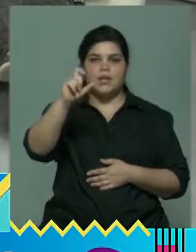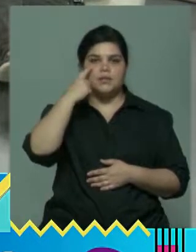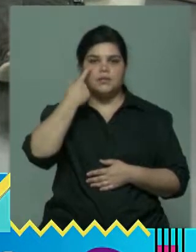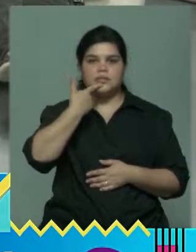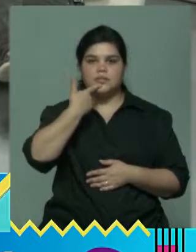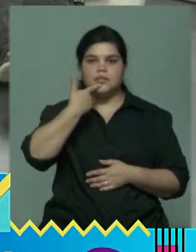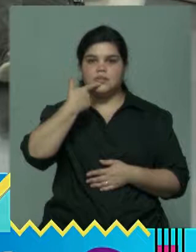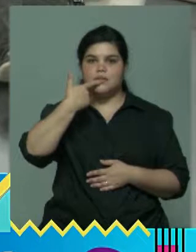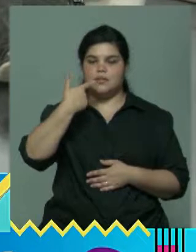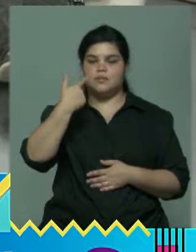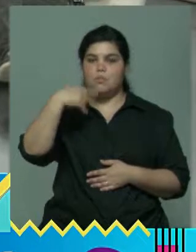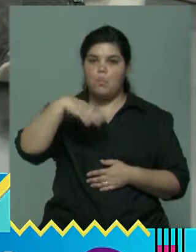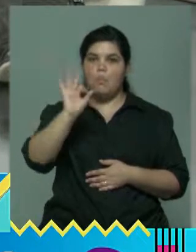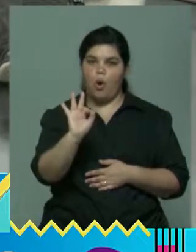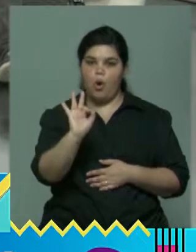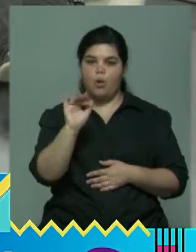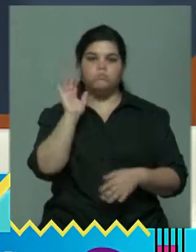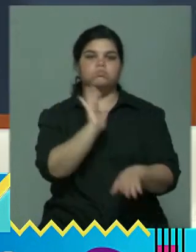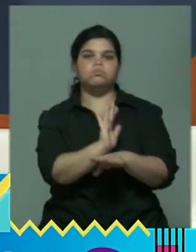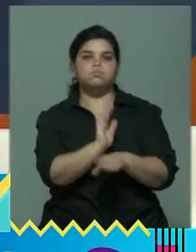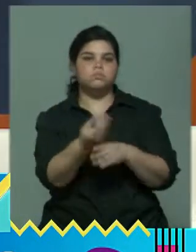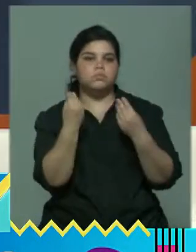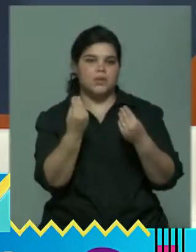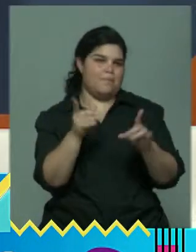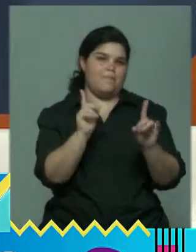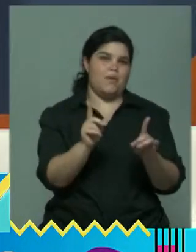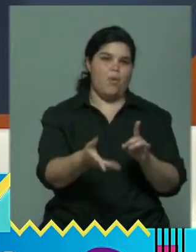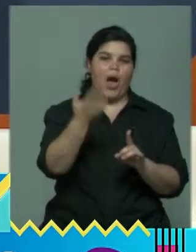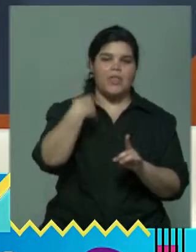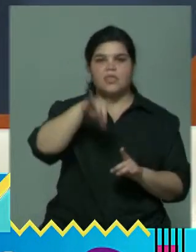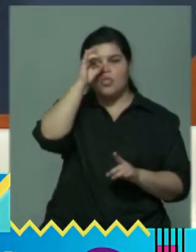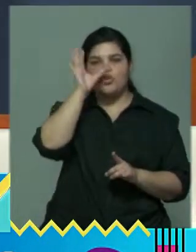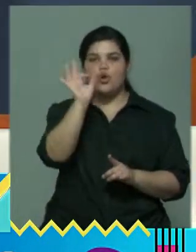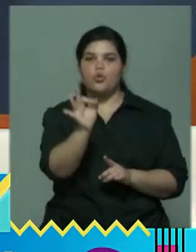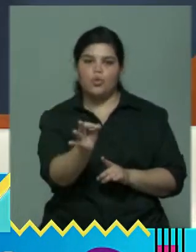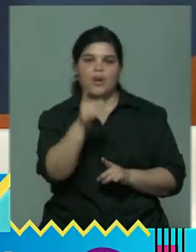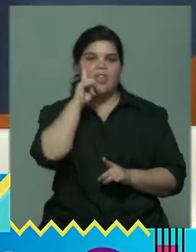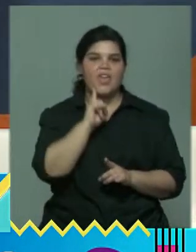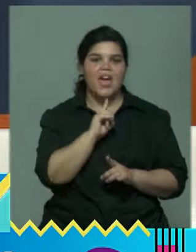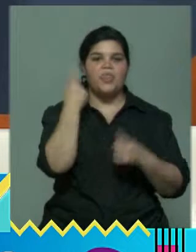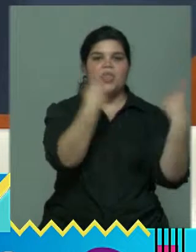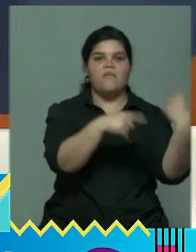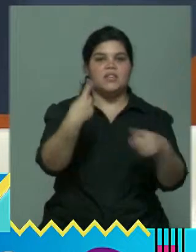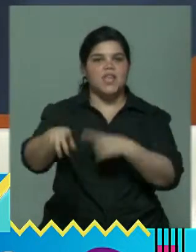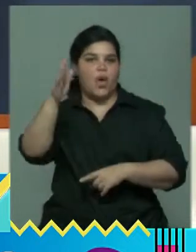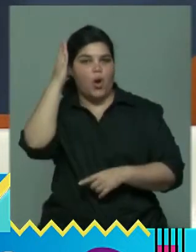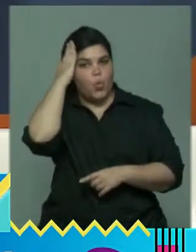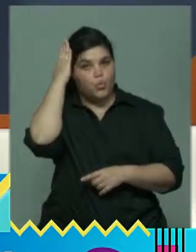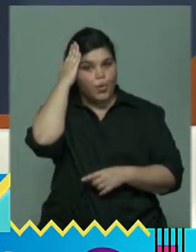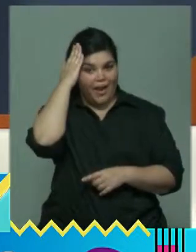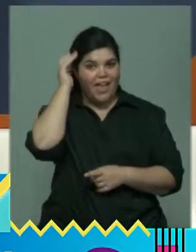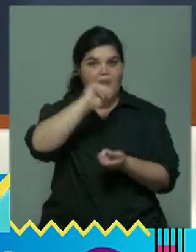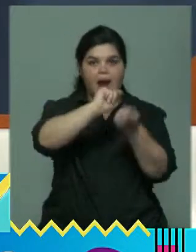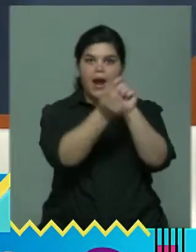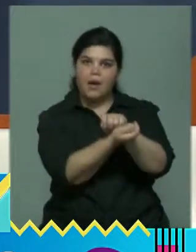es verdad, eso lo fuimos viendo hasta cuando se cambió el nombre del Día de la Raza, que es el Día de la Diversidad Cultural, digo, por distintas situaciones